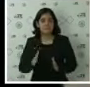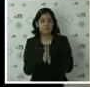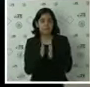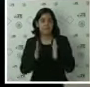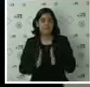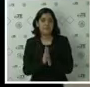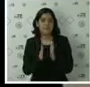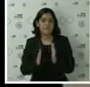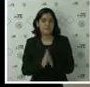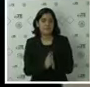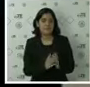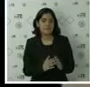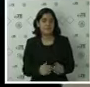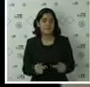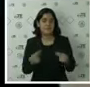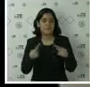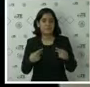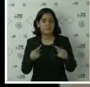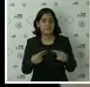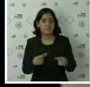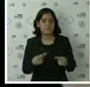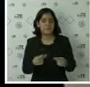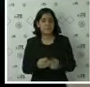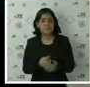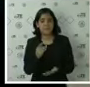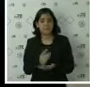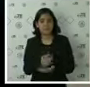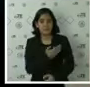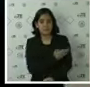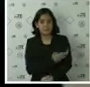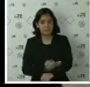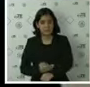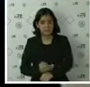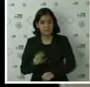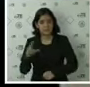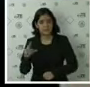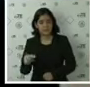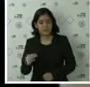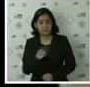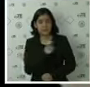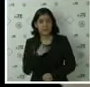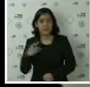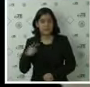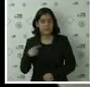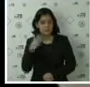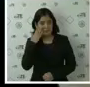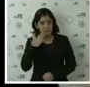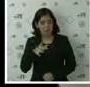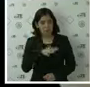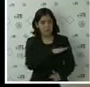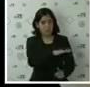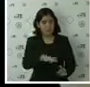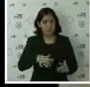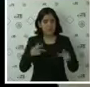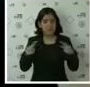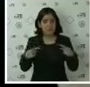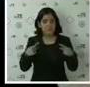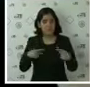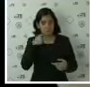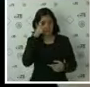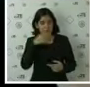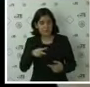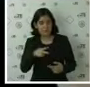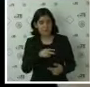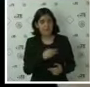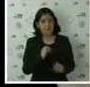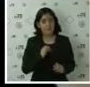debemos vivir no solo en nuestra familia, sino visualizando nuestro bienestar a nivel comunidad y social. La escuela y la educación en la ciudadanía